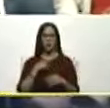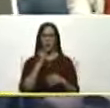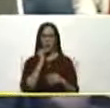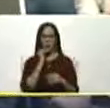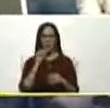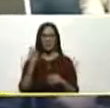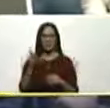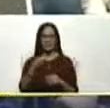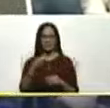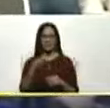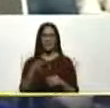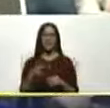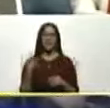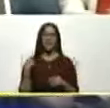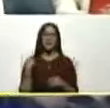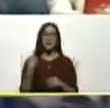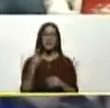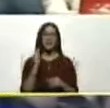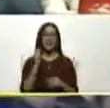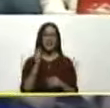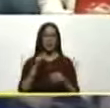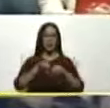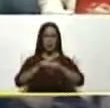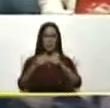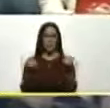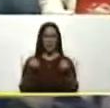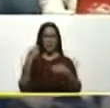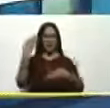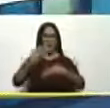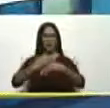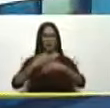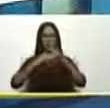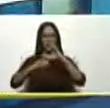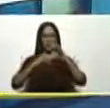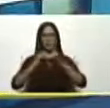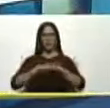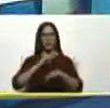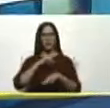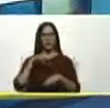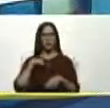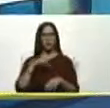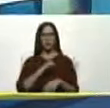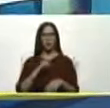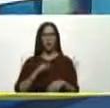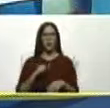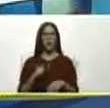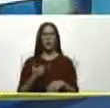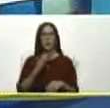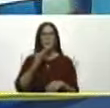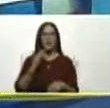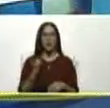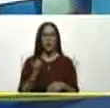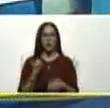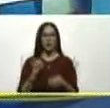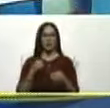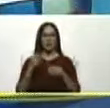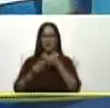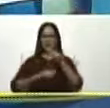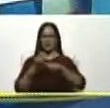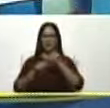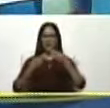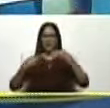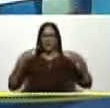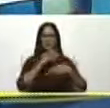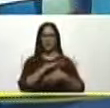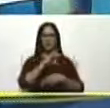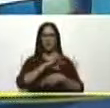tenemos como primera tarea romper el bloqueo comunicacional, porque nosotros somos los que mejor manejamos las redes sociales. Pues